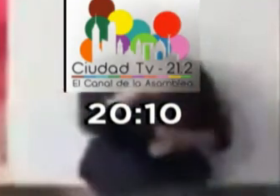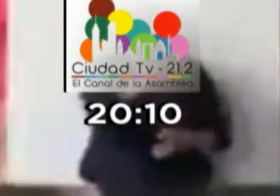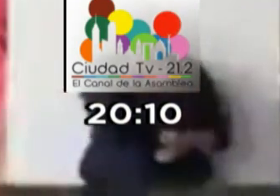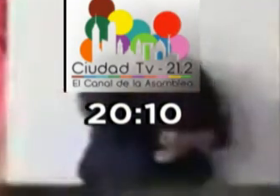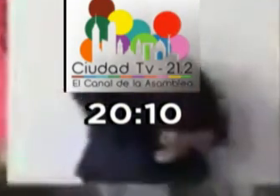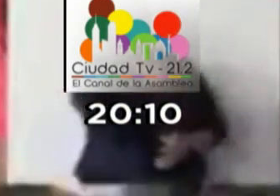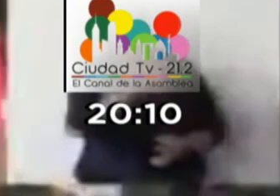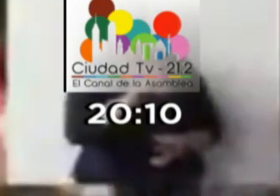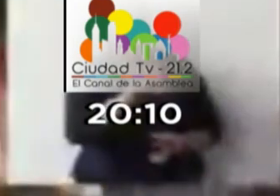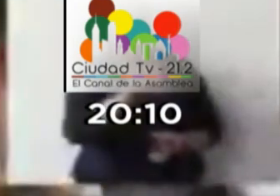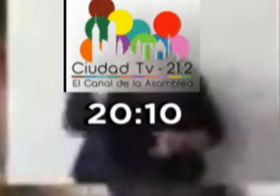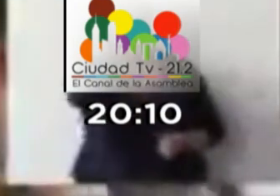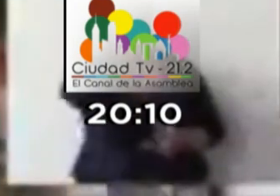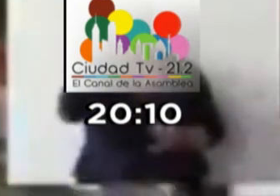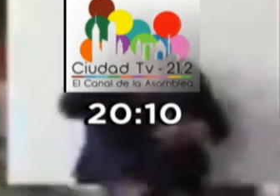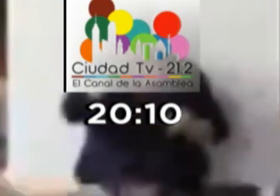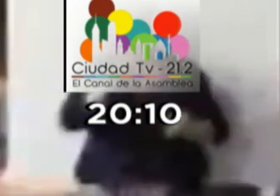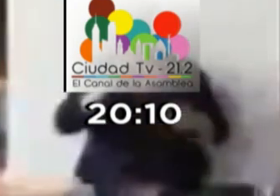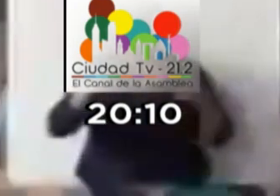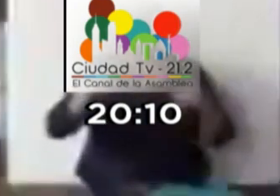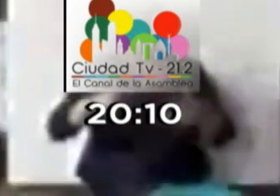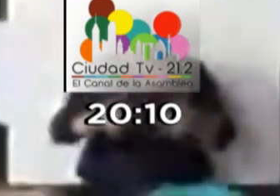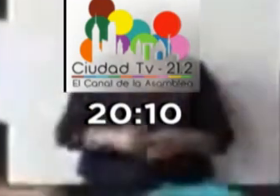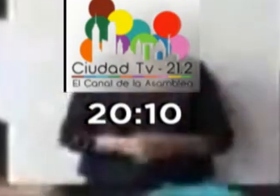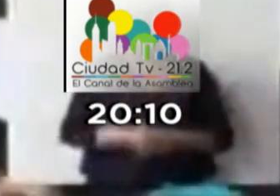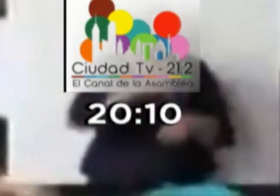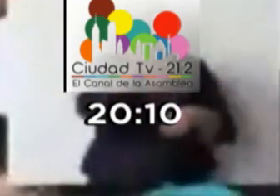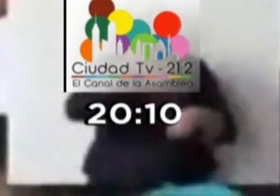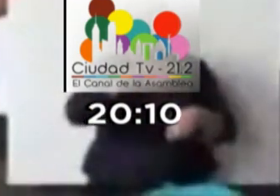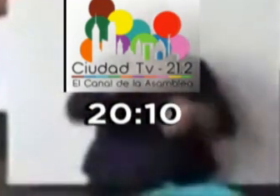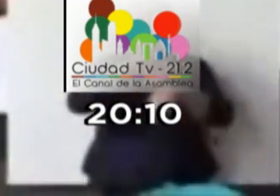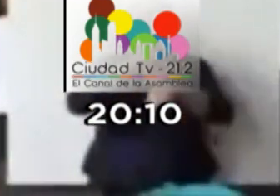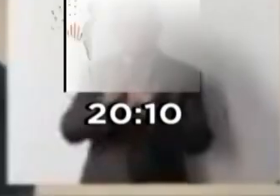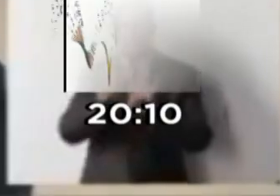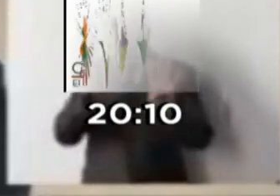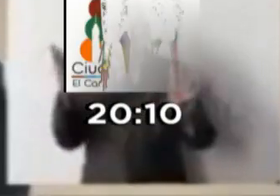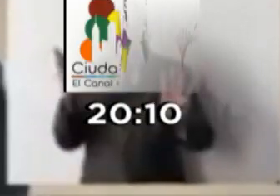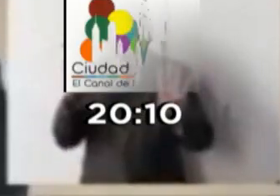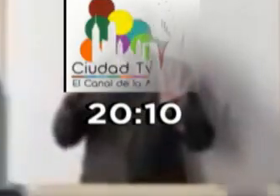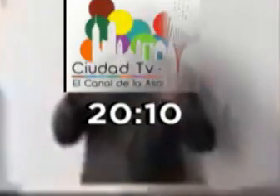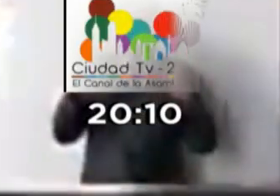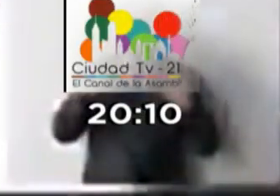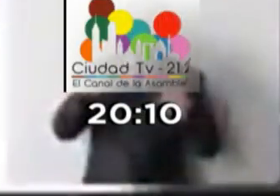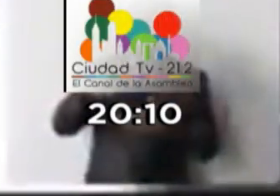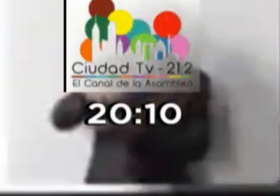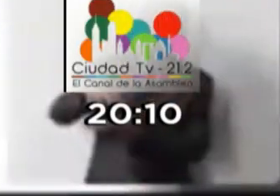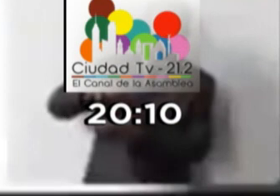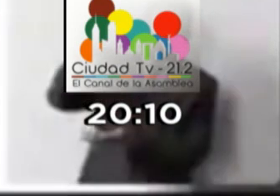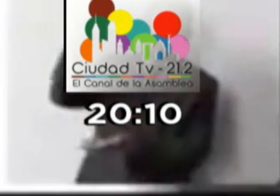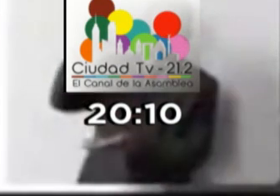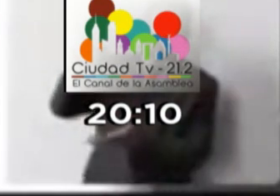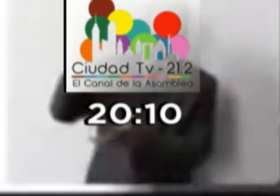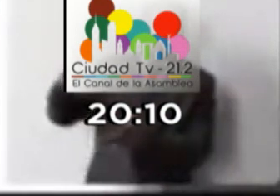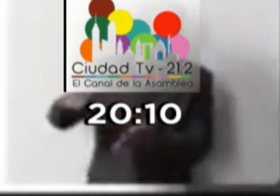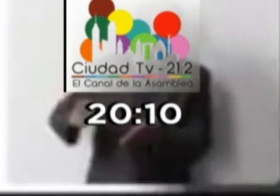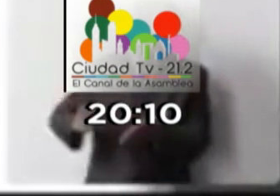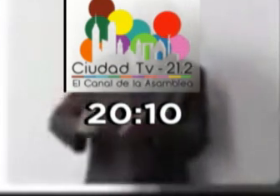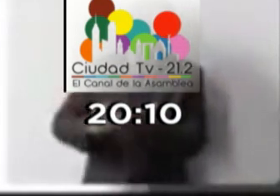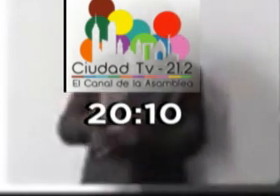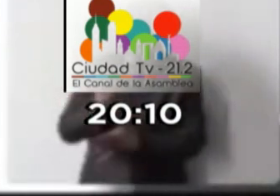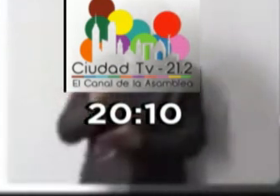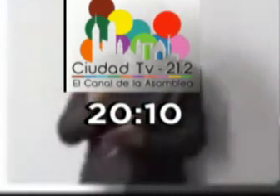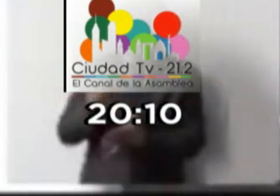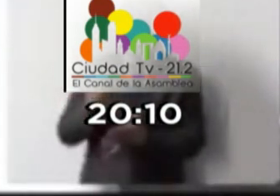Un médico, por favor, hay un médico, acaba un médico. El presidente electo Andrés Manuel